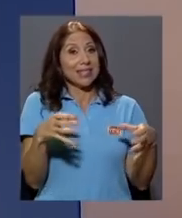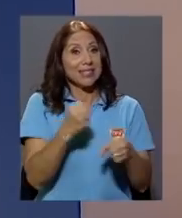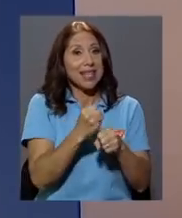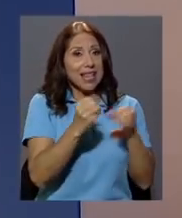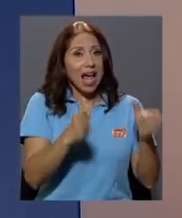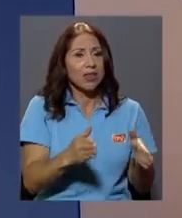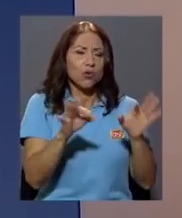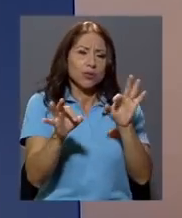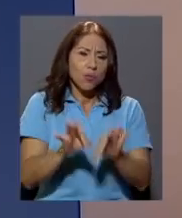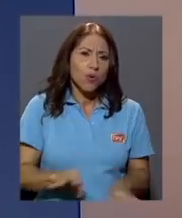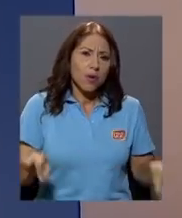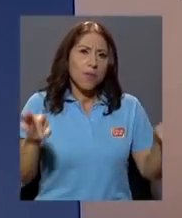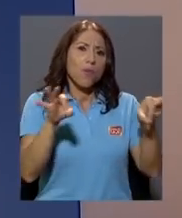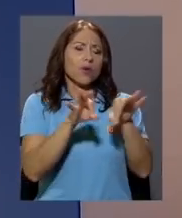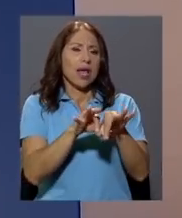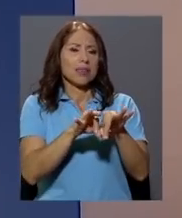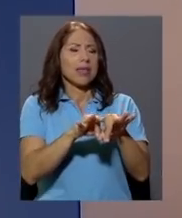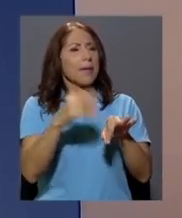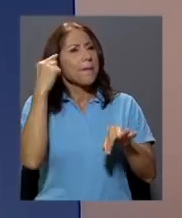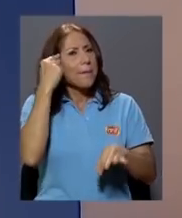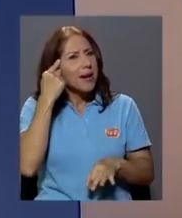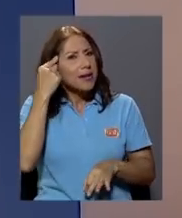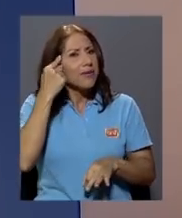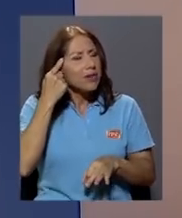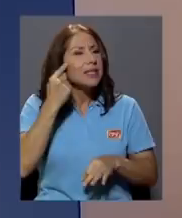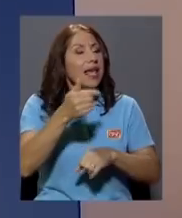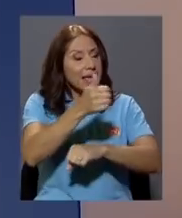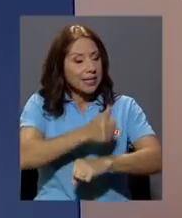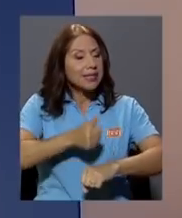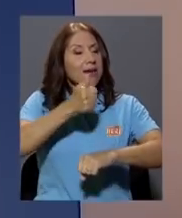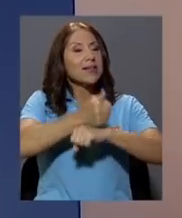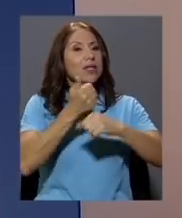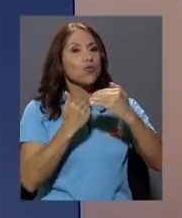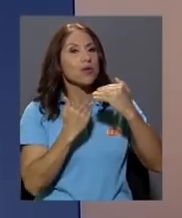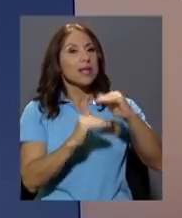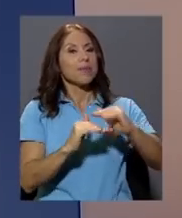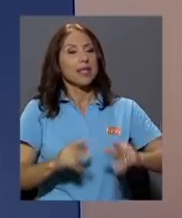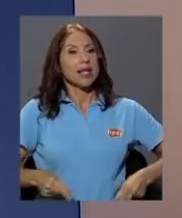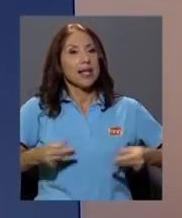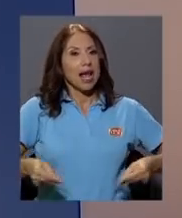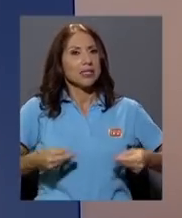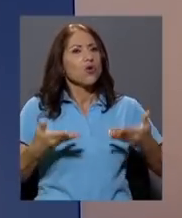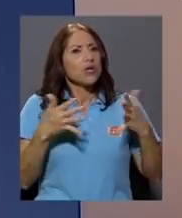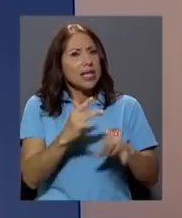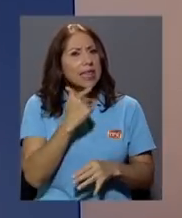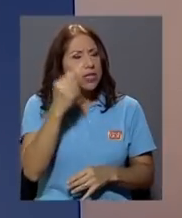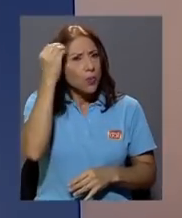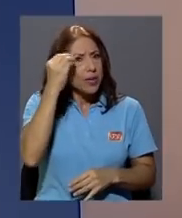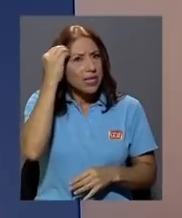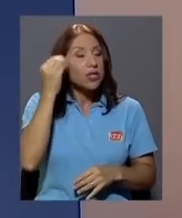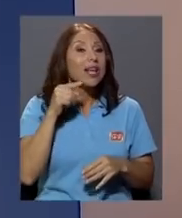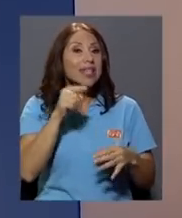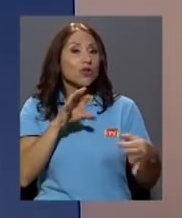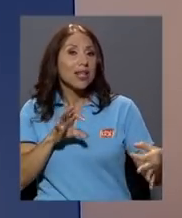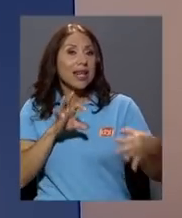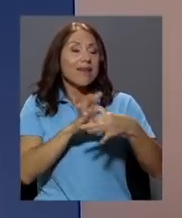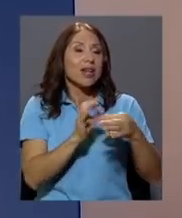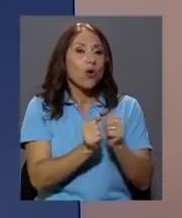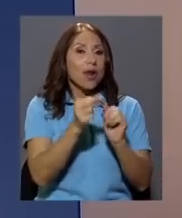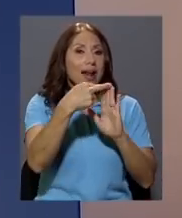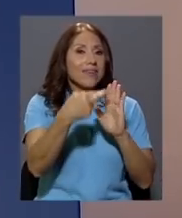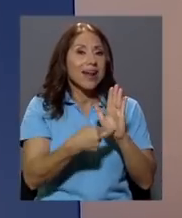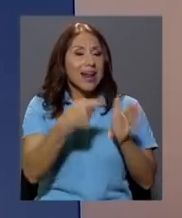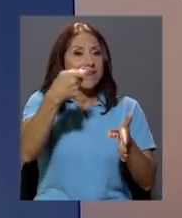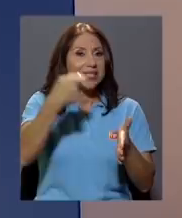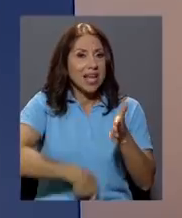reflexionar profundamente sobre establecer un límite en el gasto. Y han dado sus puntos de vista, y eso tiene que ver con la regla fiscal. ¿Cuál